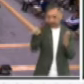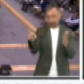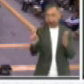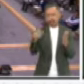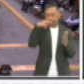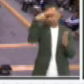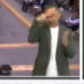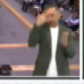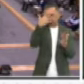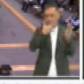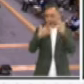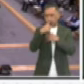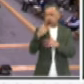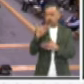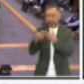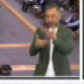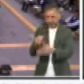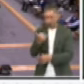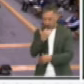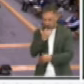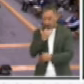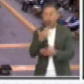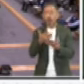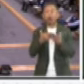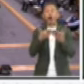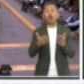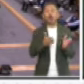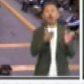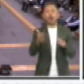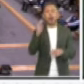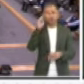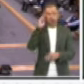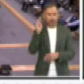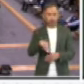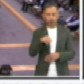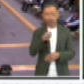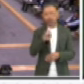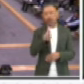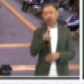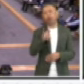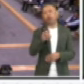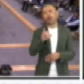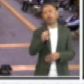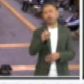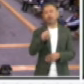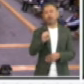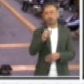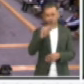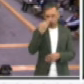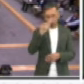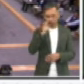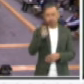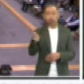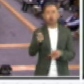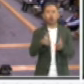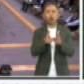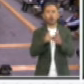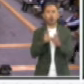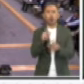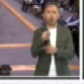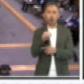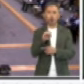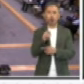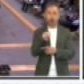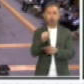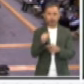embargo como las nuevas ley Pues pide que se le retire y así ocurrirá ahora se nombró y por eso la sesión del consejo que